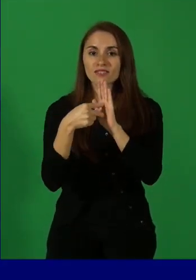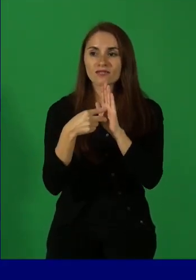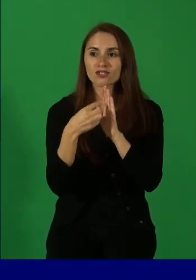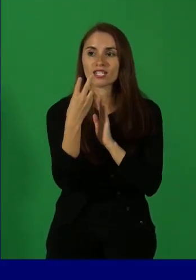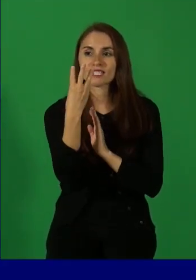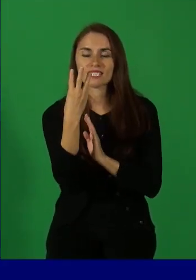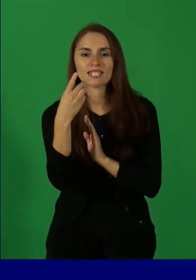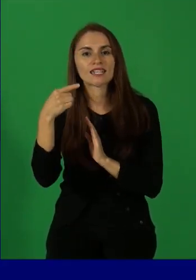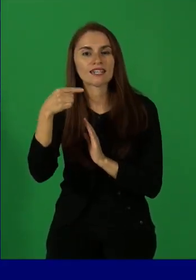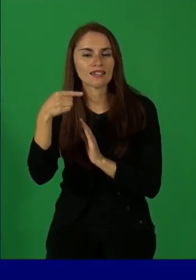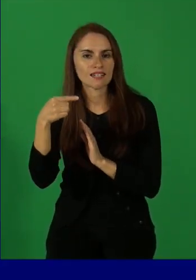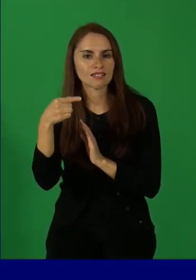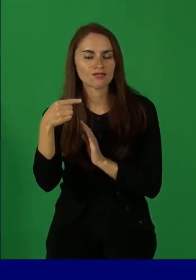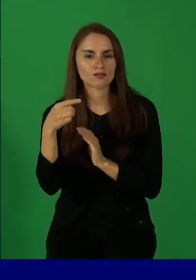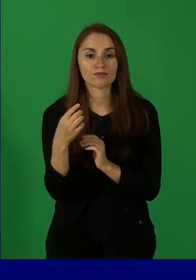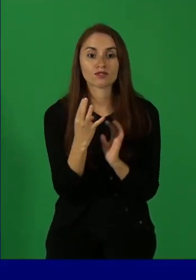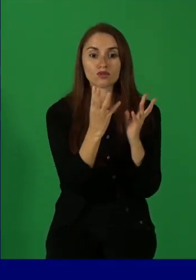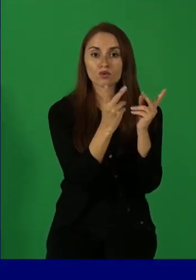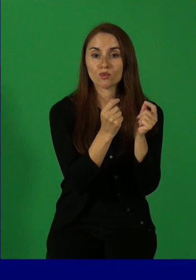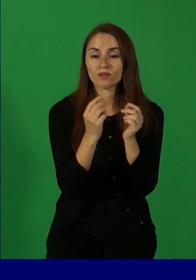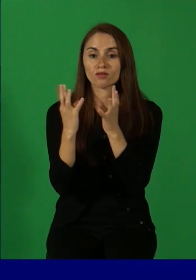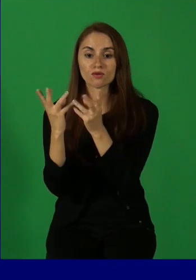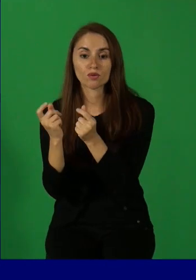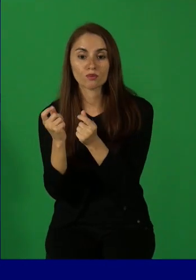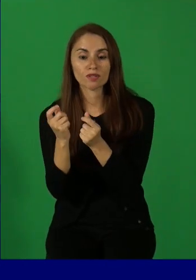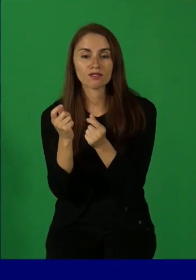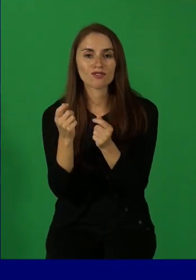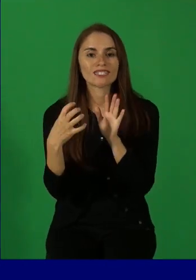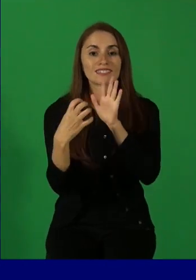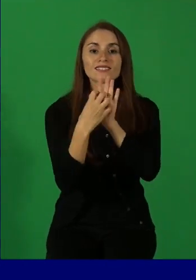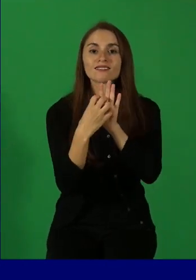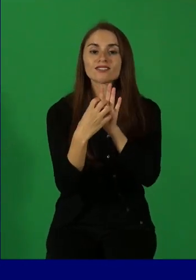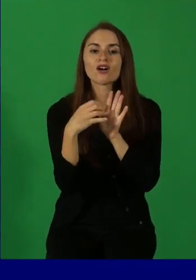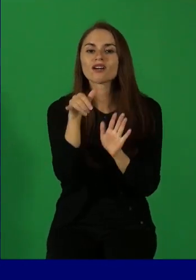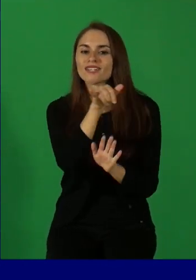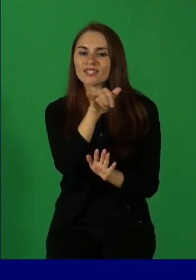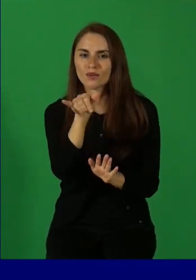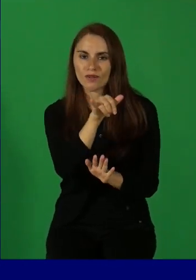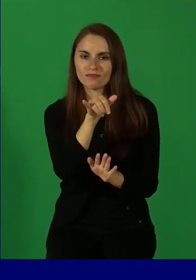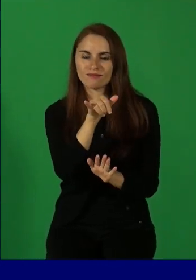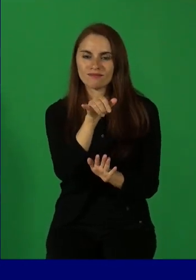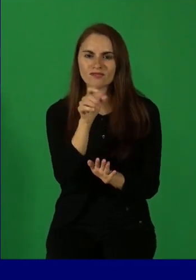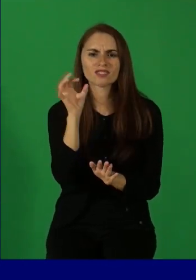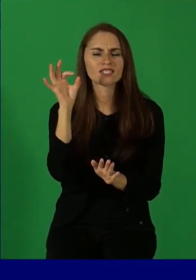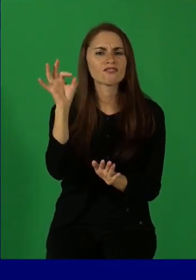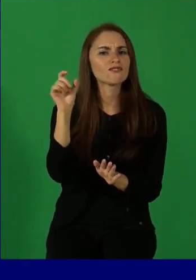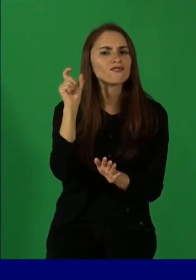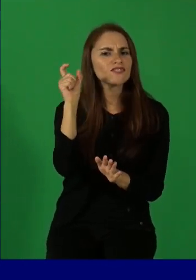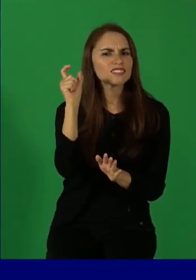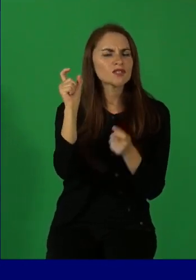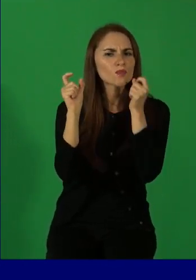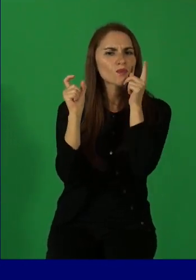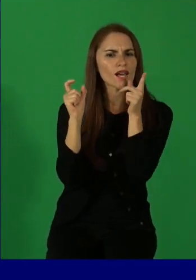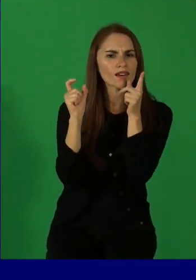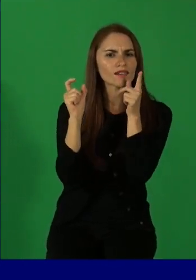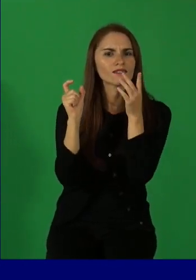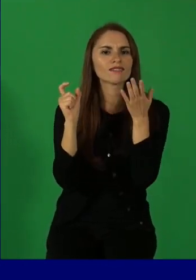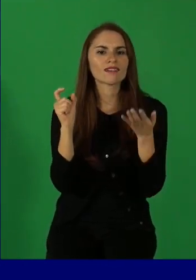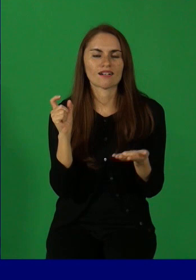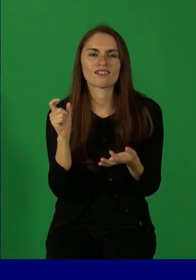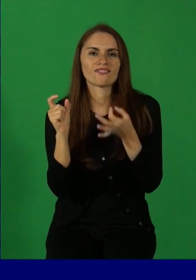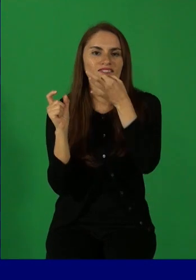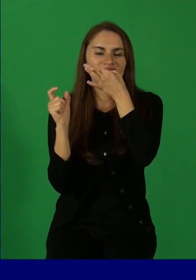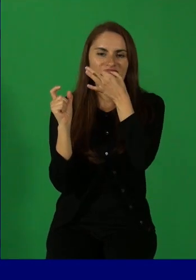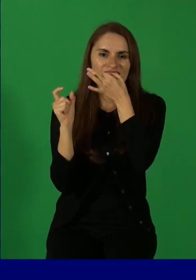negativo. Estamos dividiendo números con signos iguales, por lo tanto, ¿qué ficha vamos a usar? Muy bien, vamos a usar la